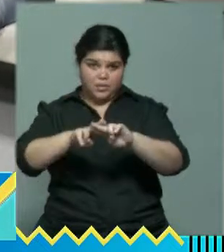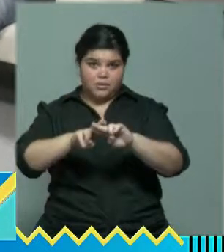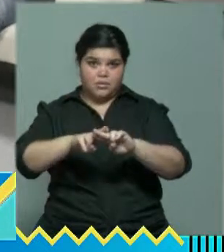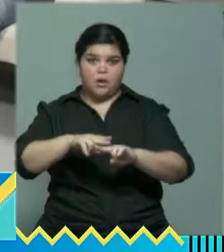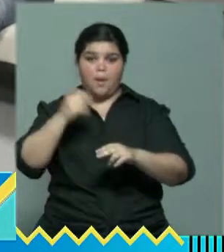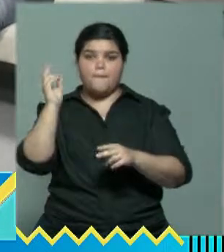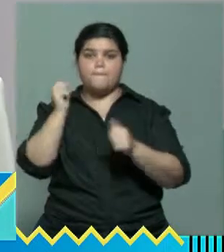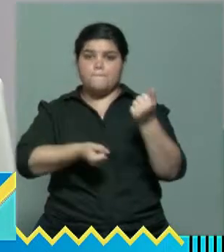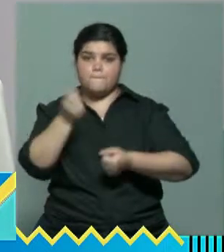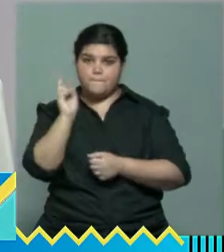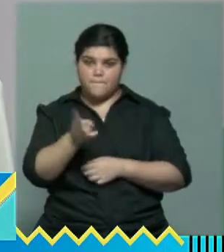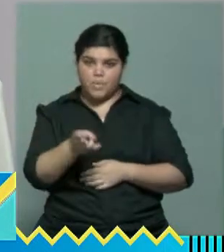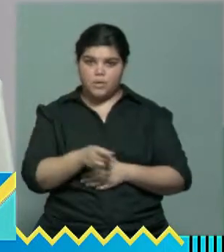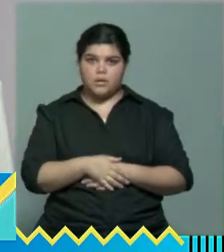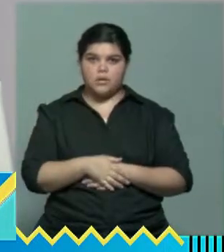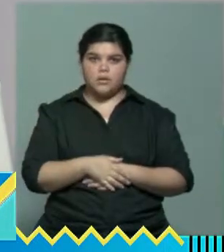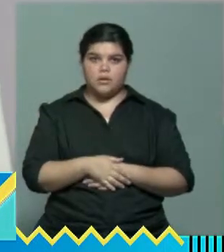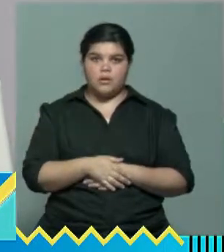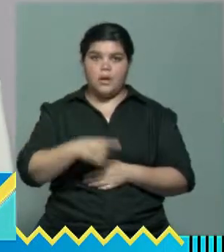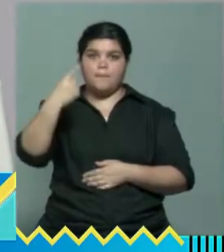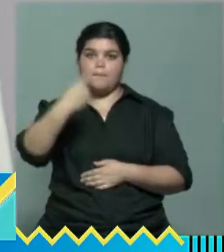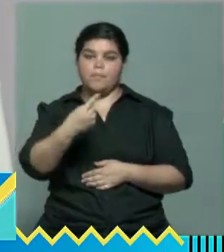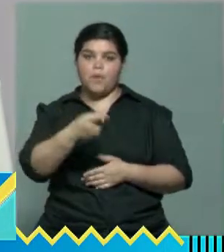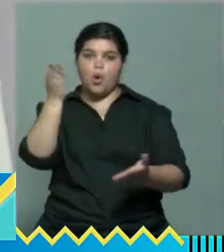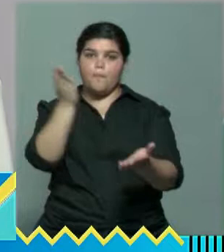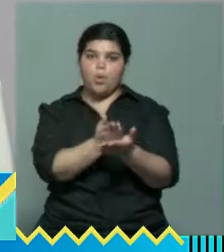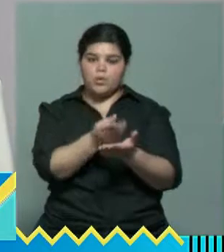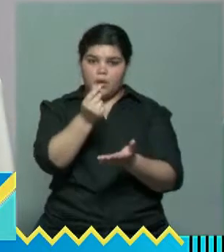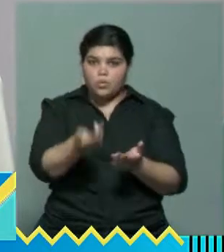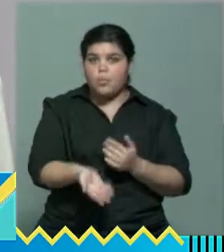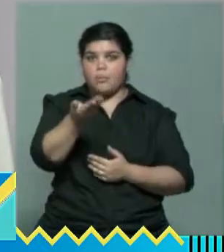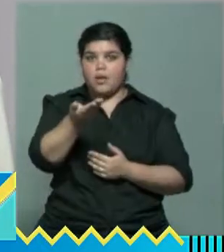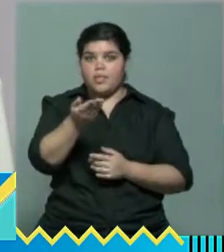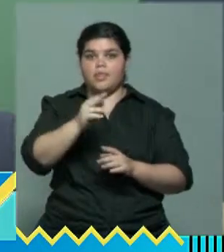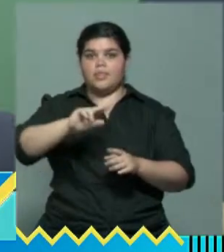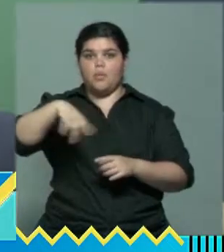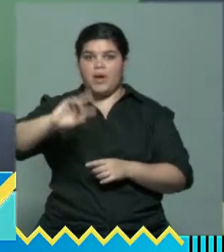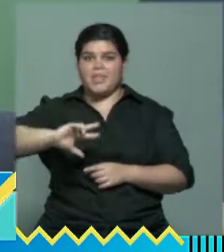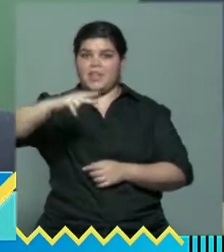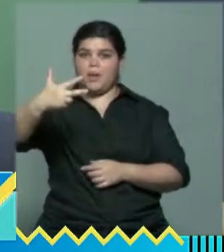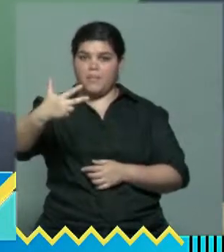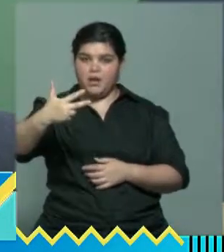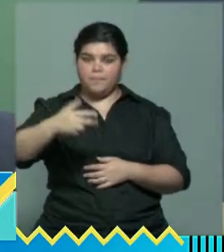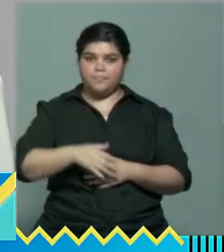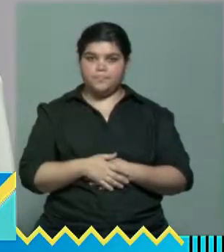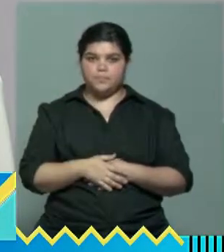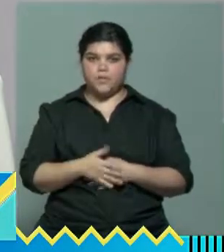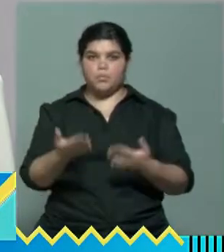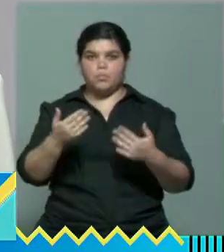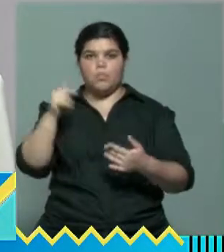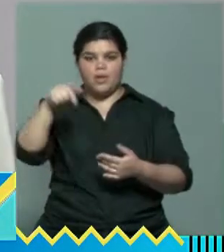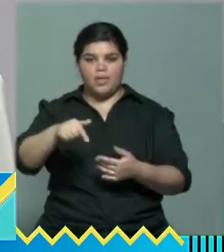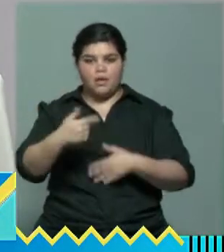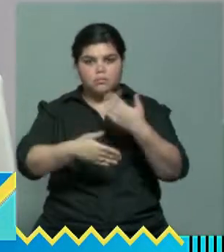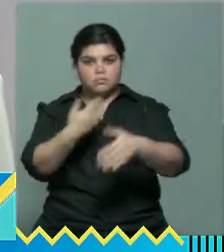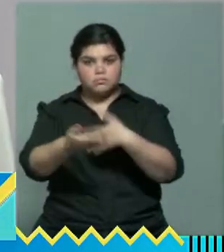reincidencia, donde en la primera se duplica el monto de la multa y después en la segunda se puede triplicar, se puede llegar a inhabilitar. Estas son facultades